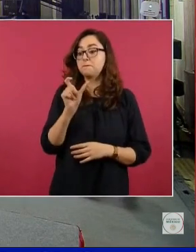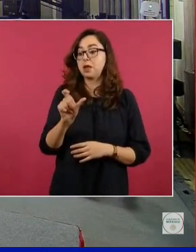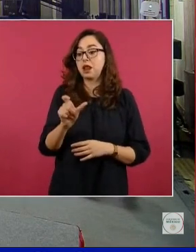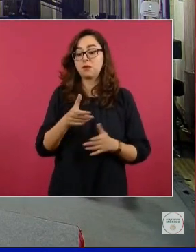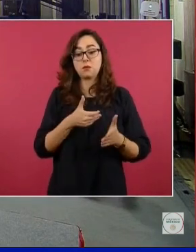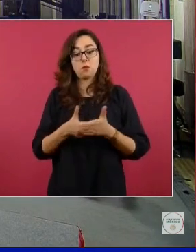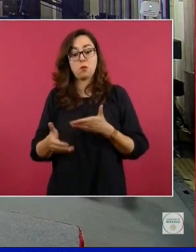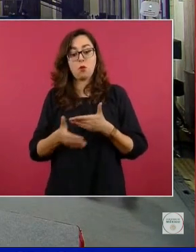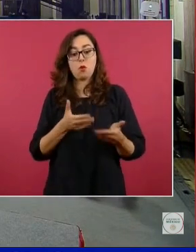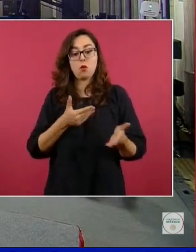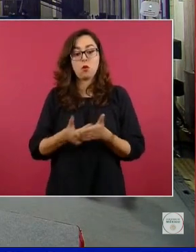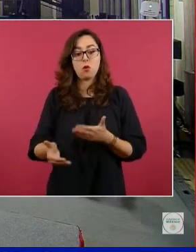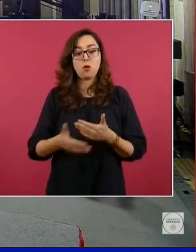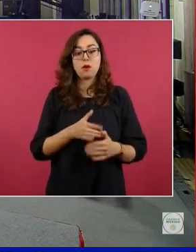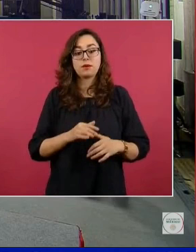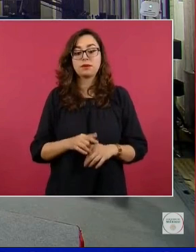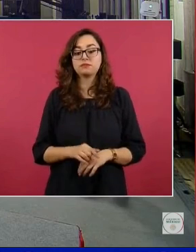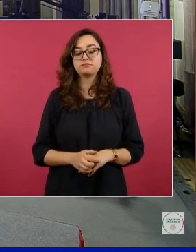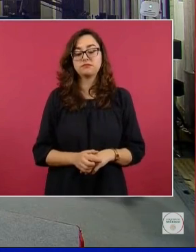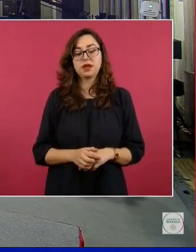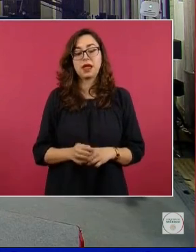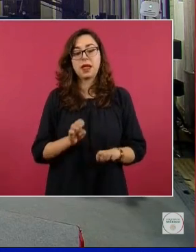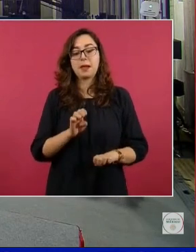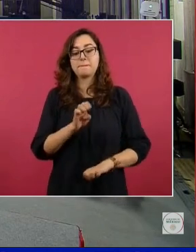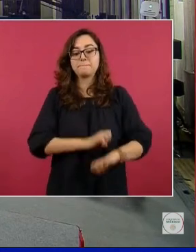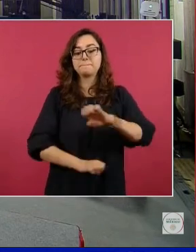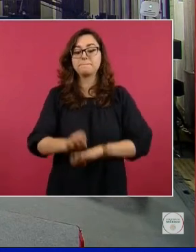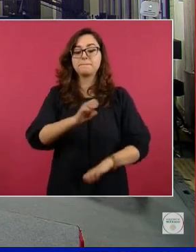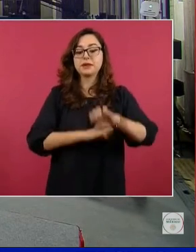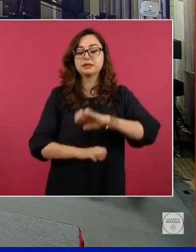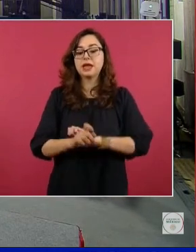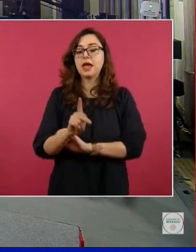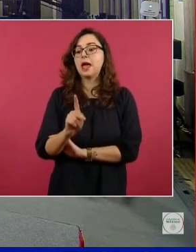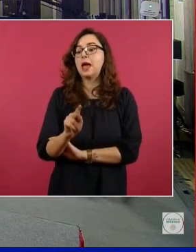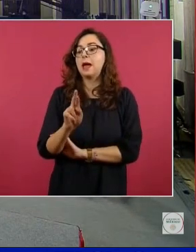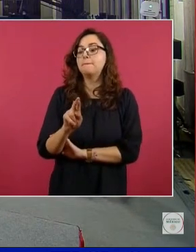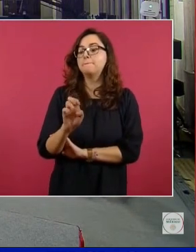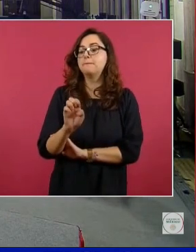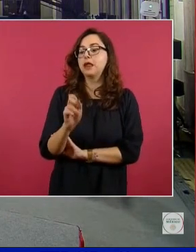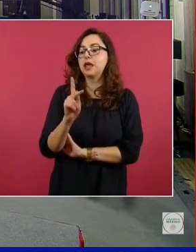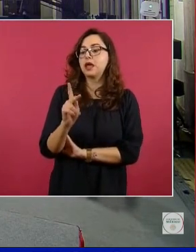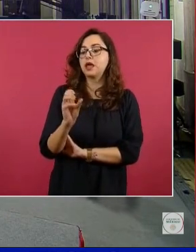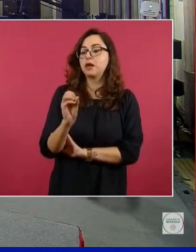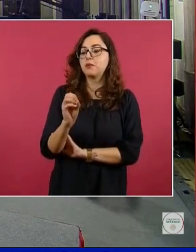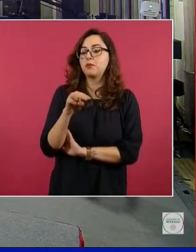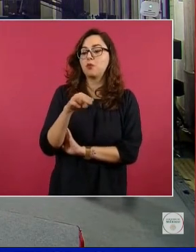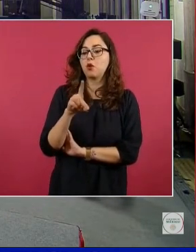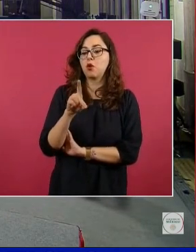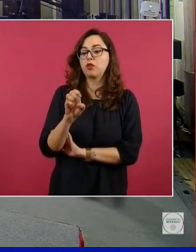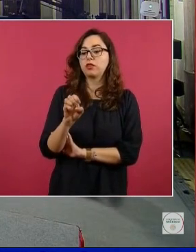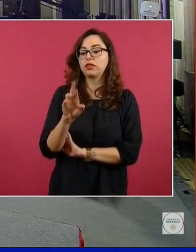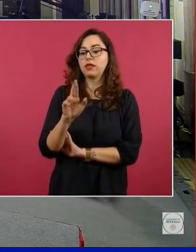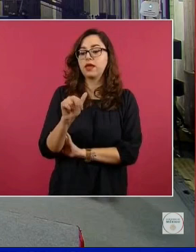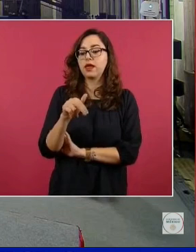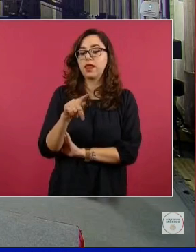antes, es la empresa preponderante. Entonces, se va a hablar con los